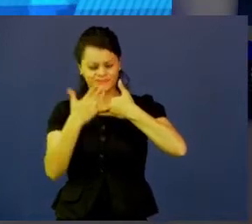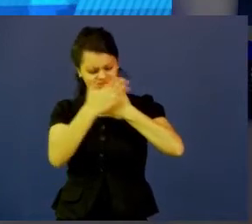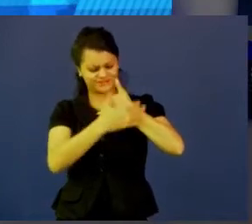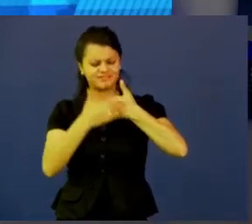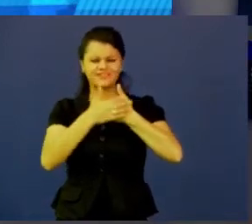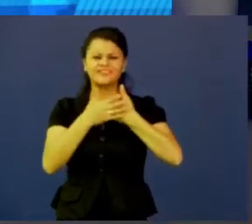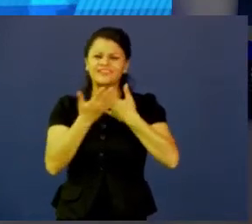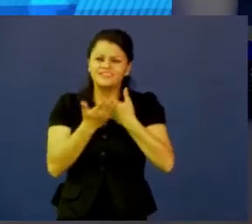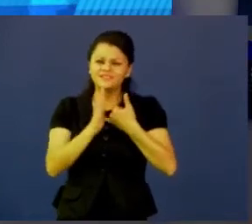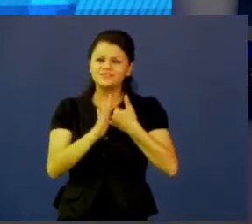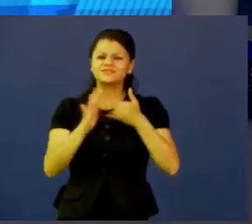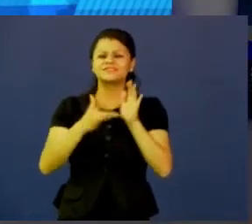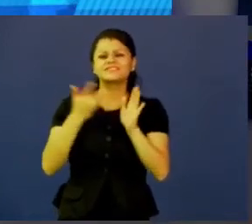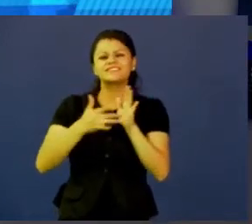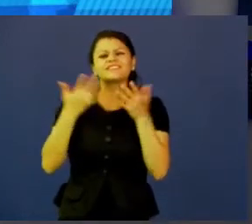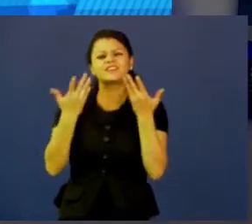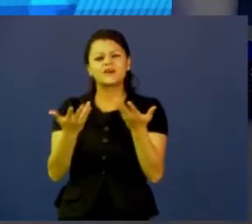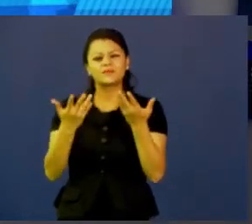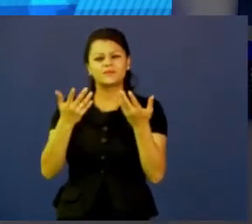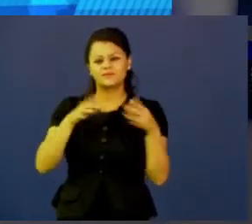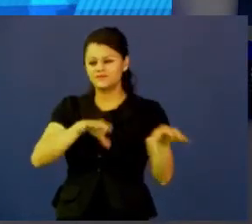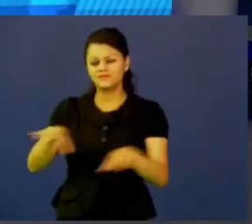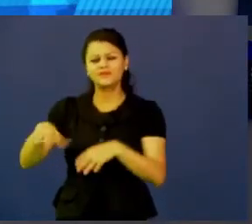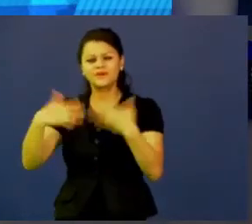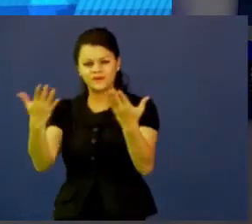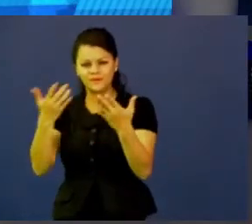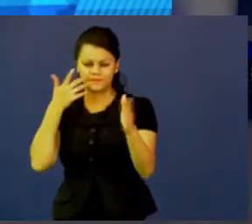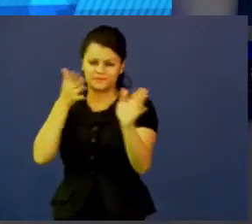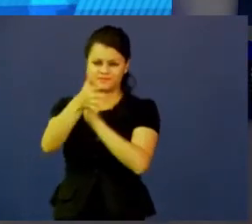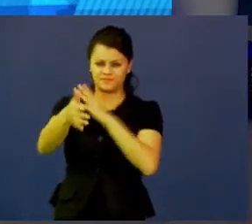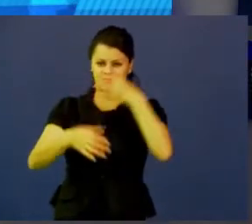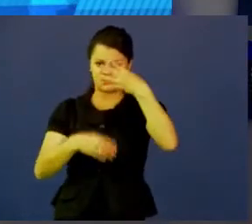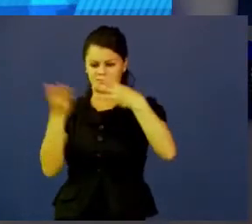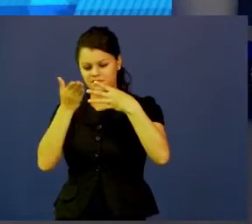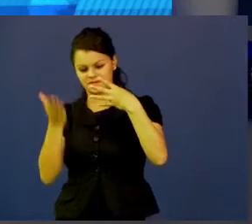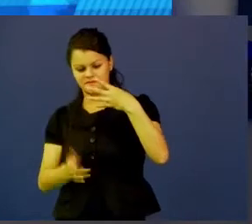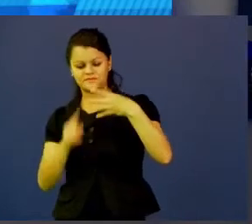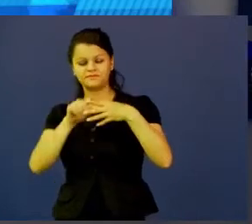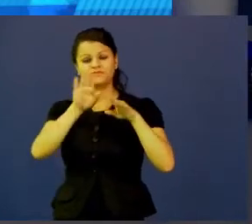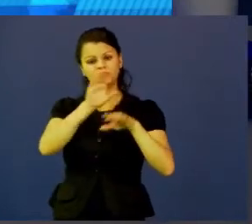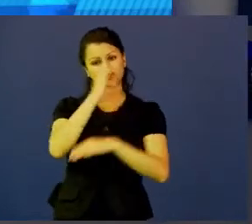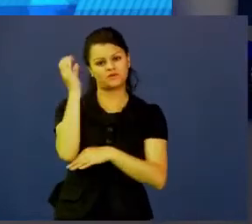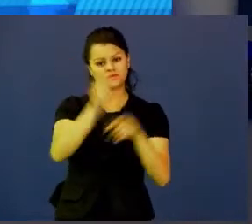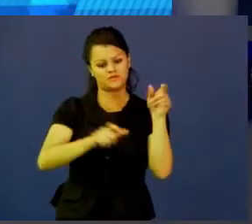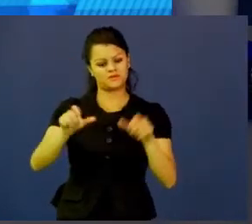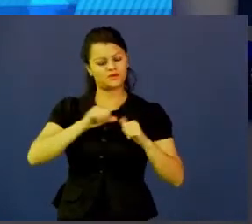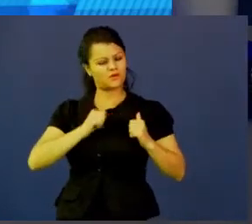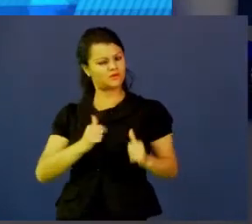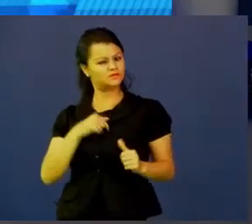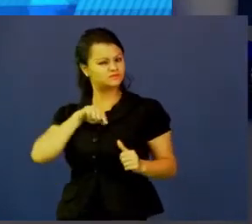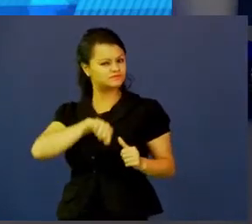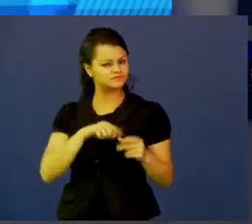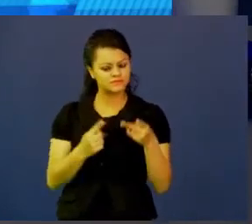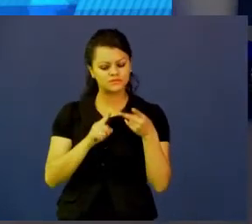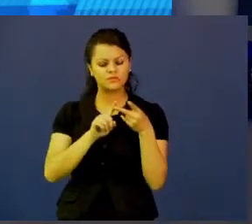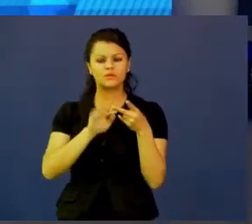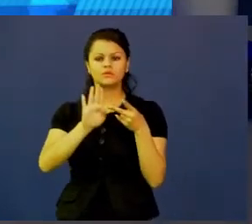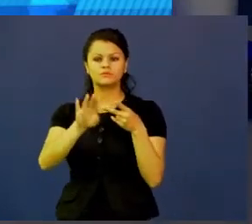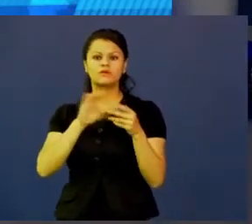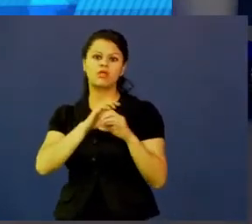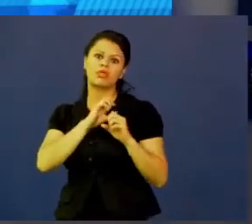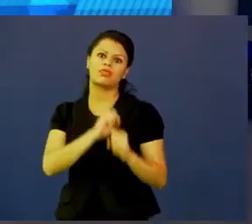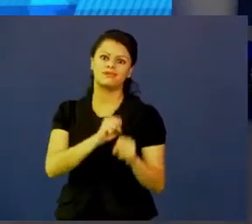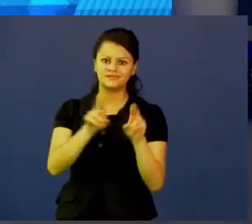de cuatro capítulos. Les voy a hablar del corazón de los colombianos, les voy a hablar de la ciberdependencia, les voy a hablar de ellos